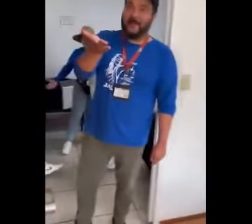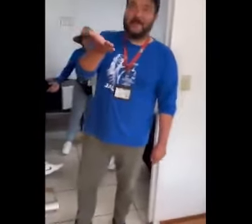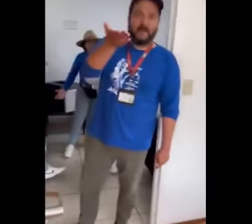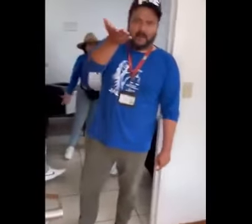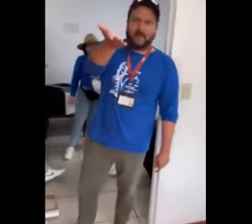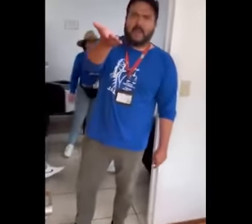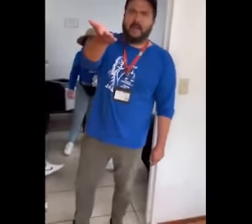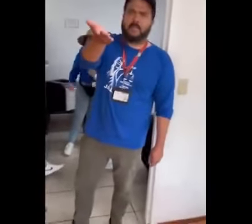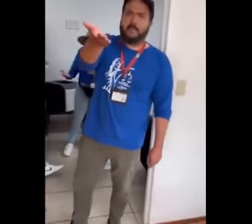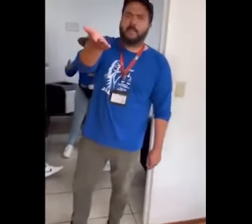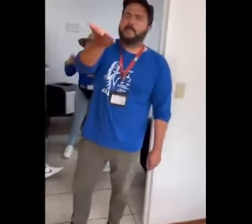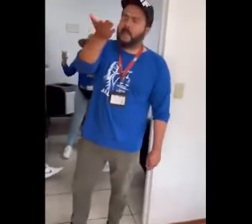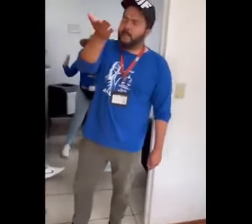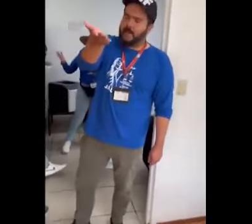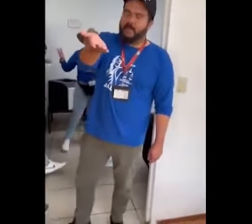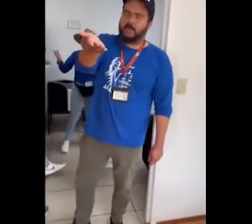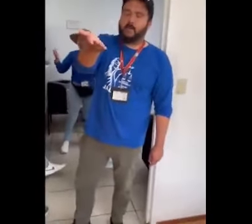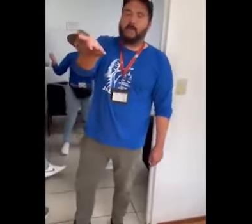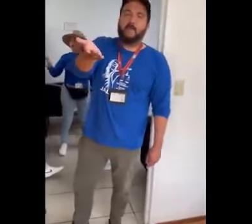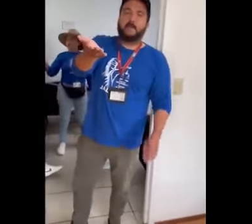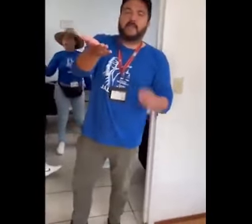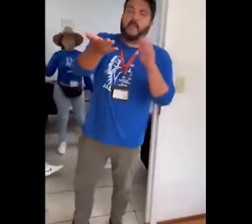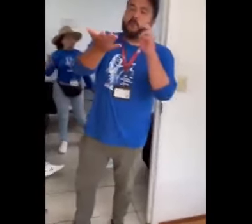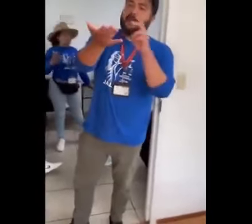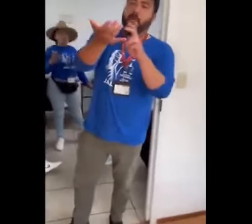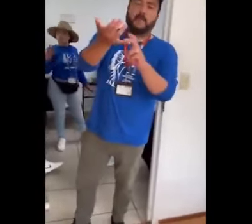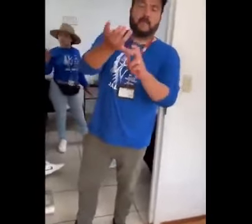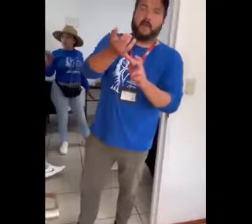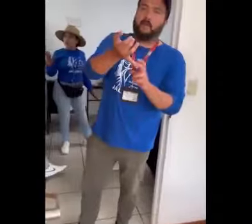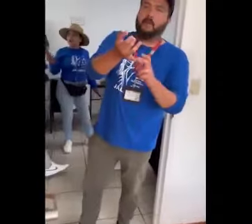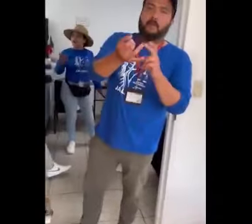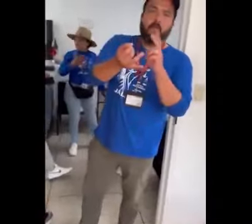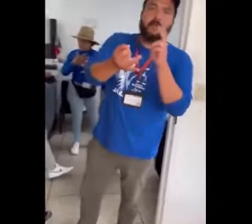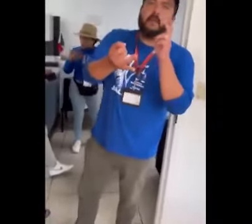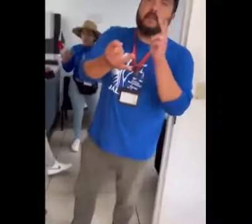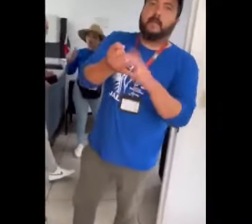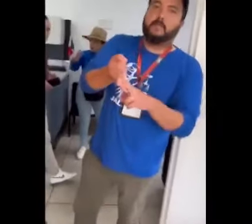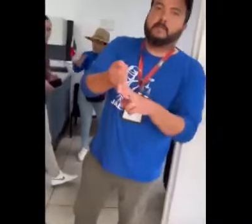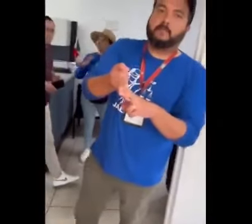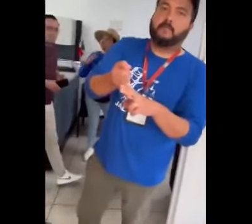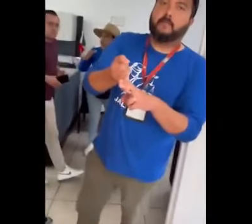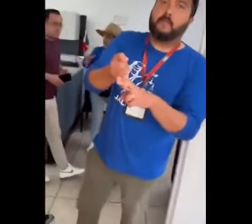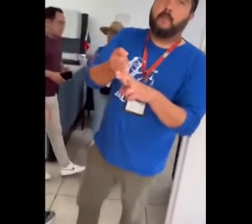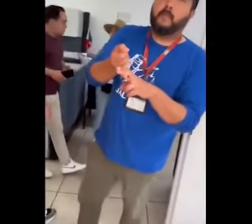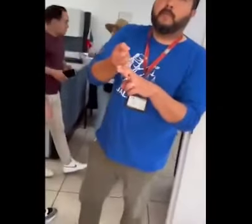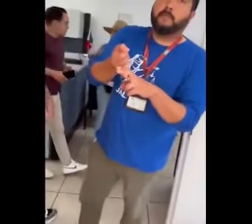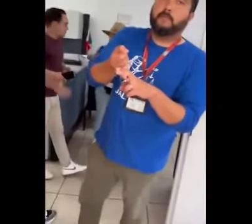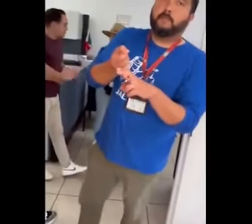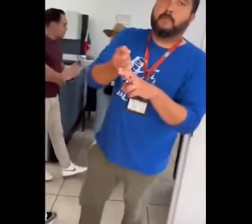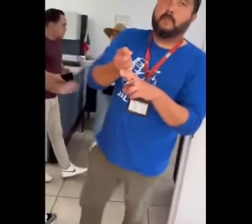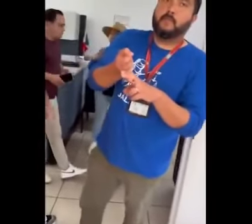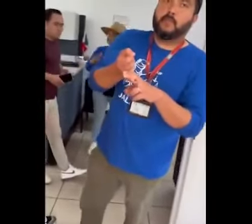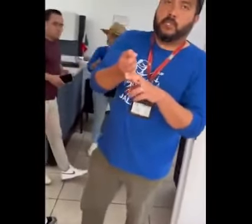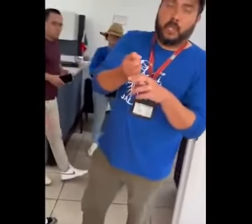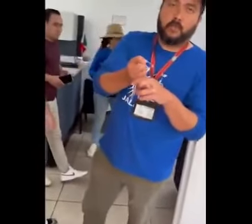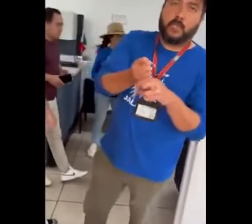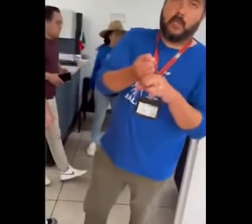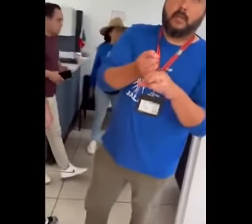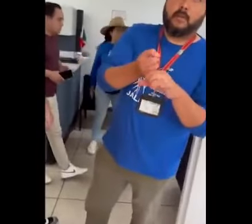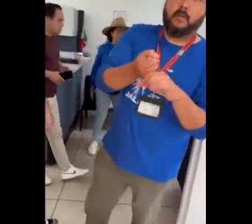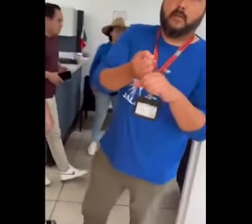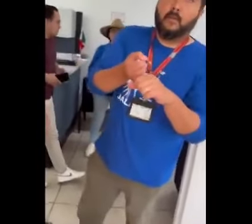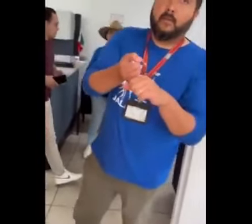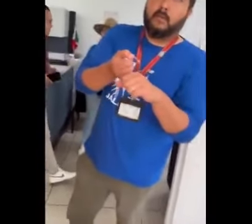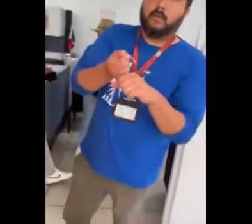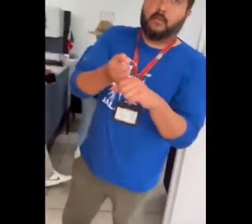la jueza no nos ha acosado, no nos ha acosado. Yo soy trabajadora y